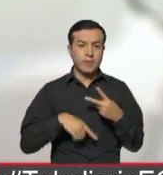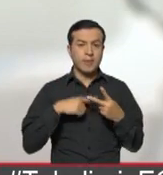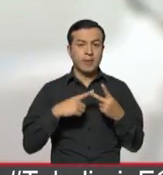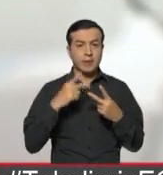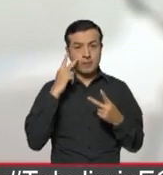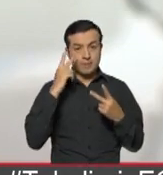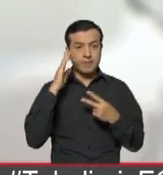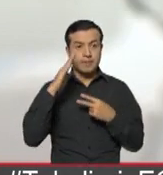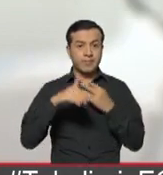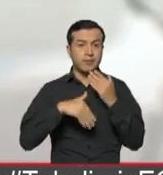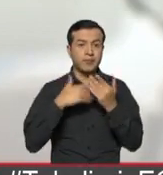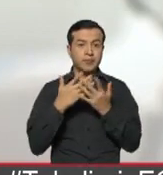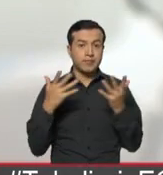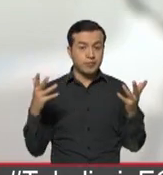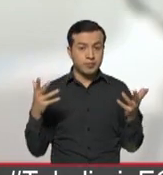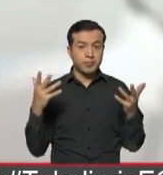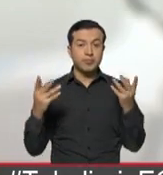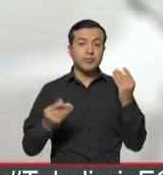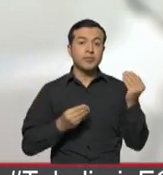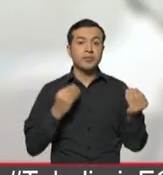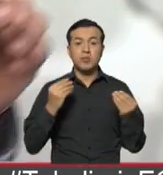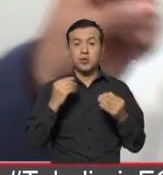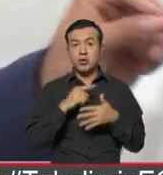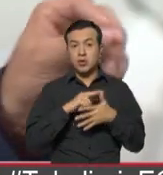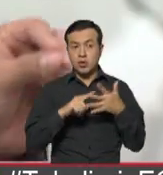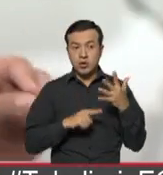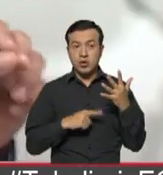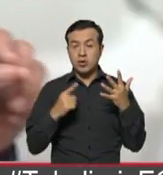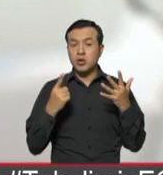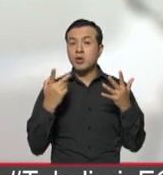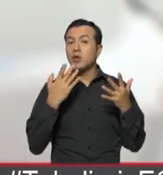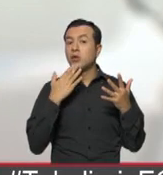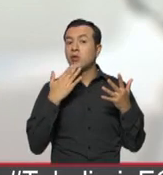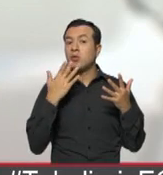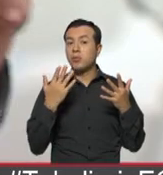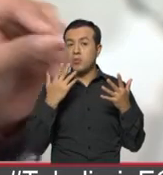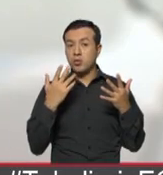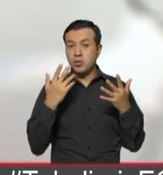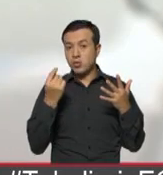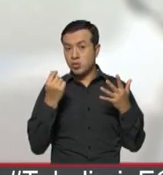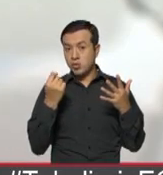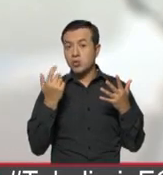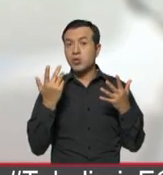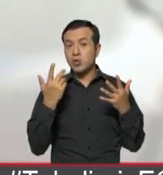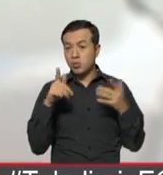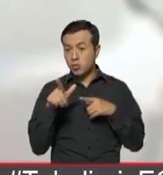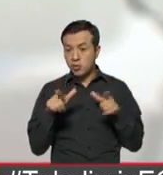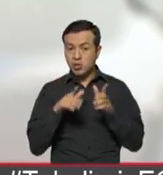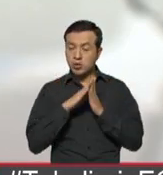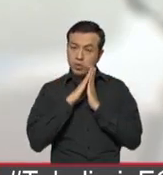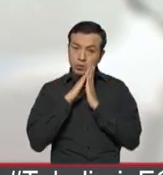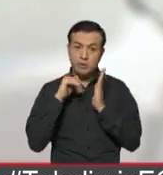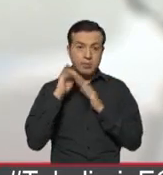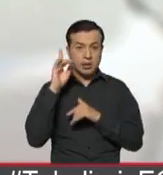a venir esta competencia por los recursos, digamos, por el recurso más básico, que es un espacio para dormir,